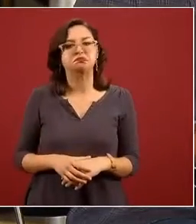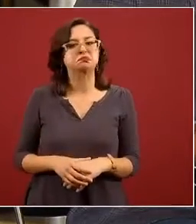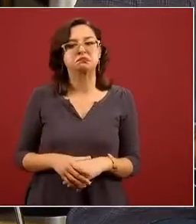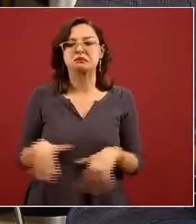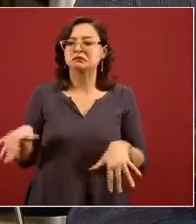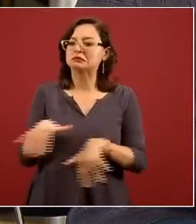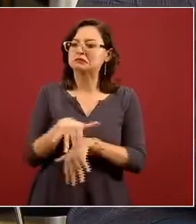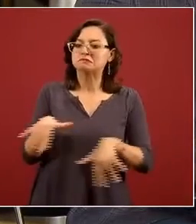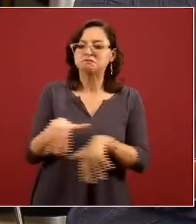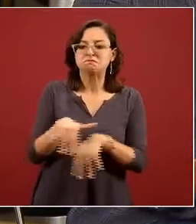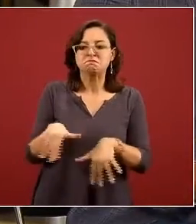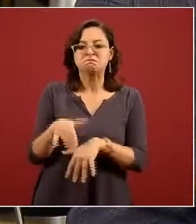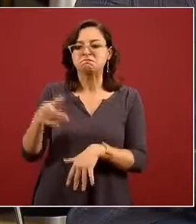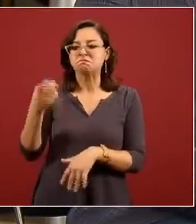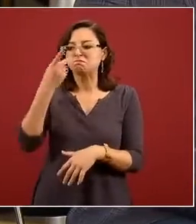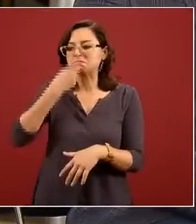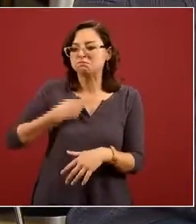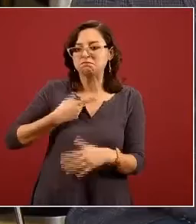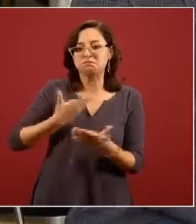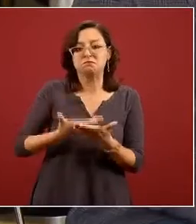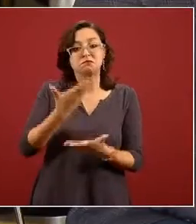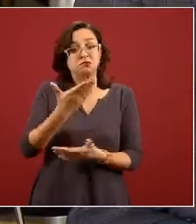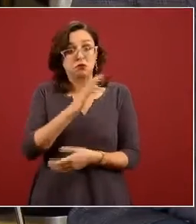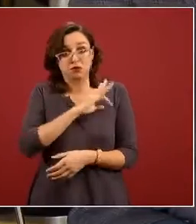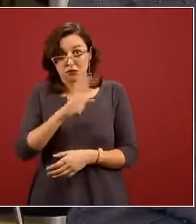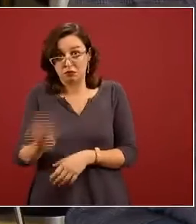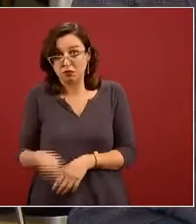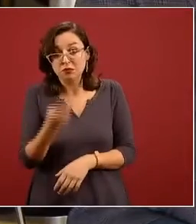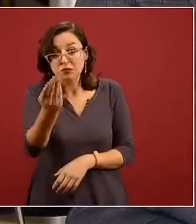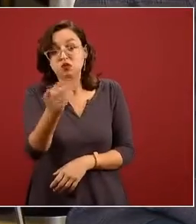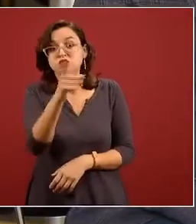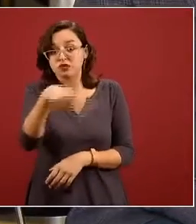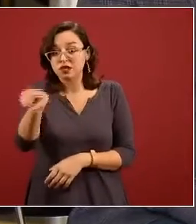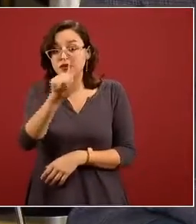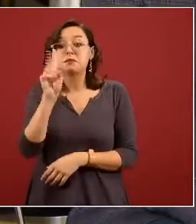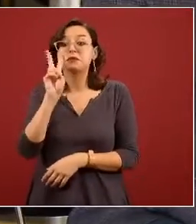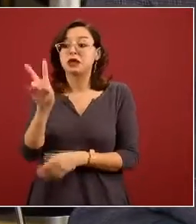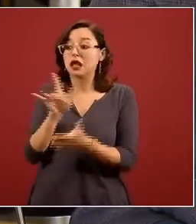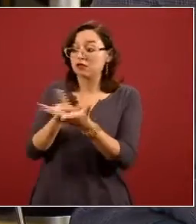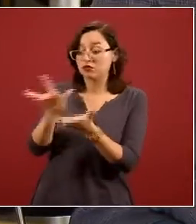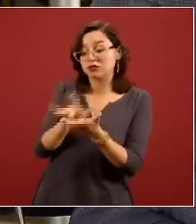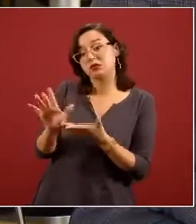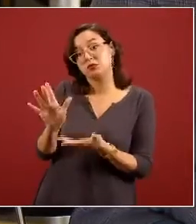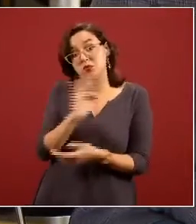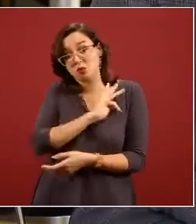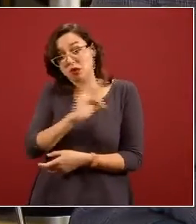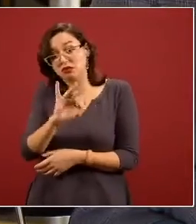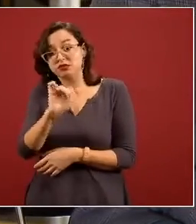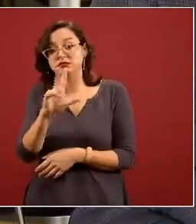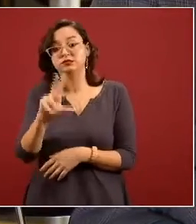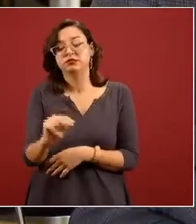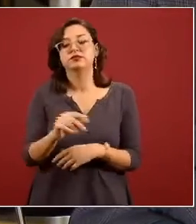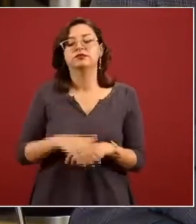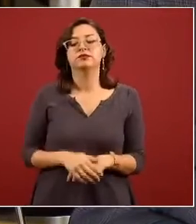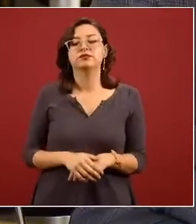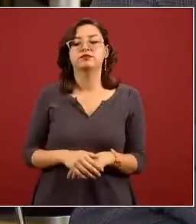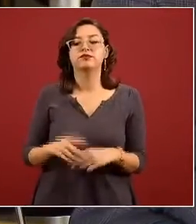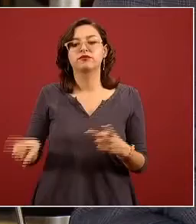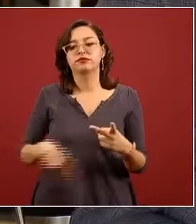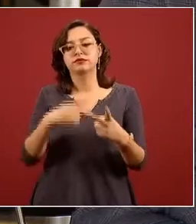de su conocimiento y ustedes también vean cómo apoyarlos. Y una pregunta para el doctor Alomía. Se ha publicado información de